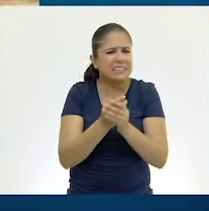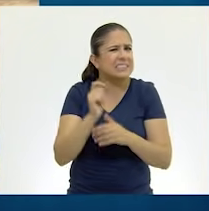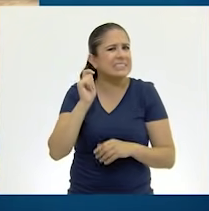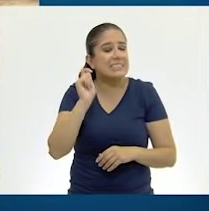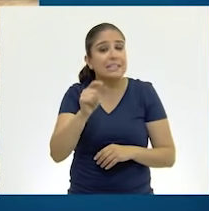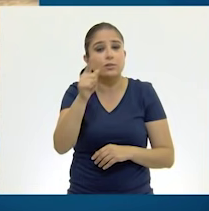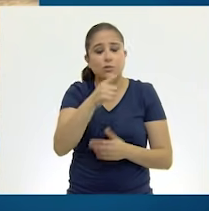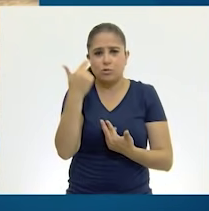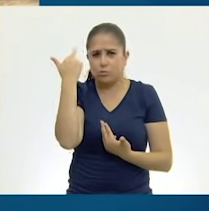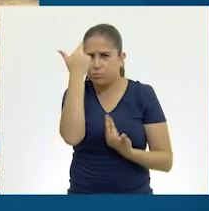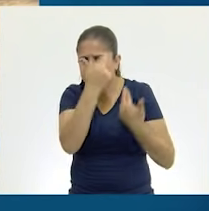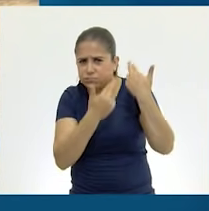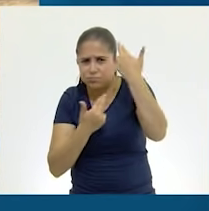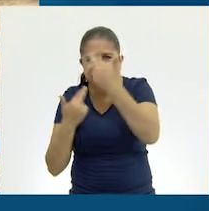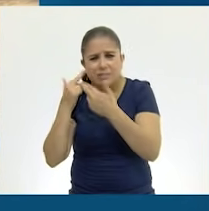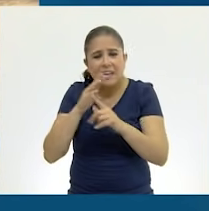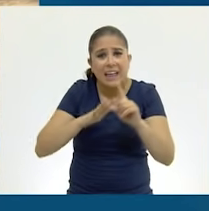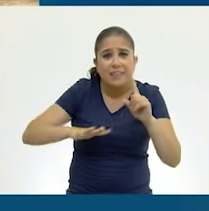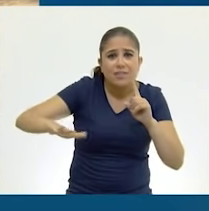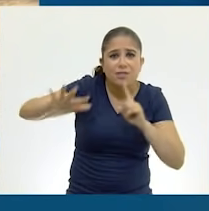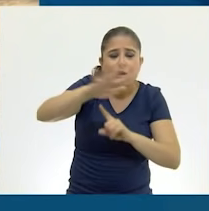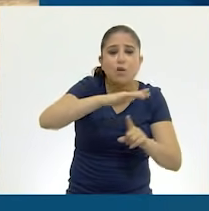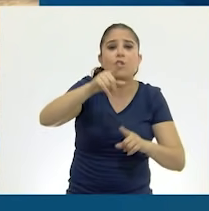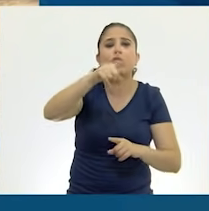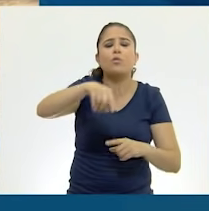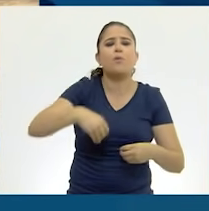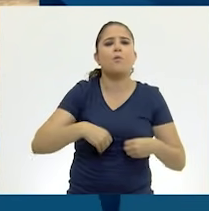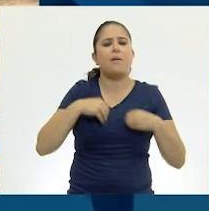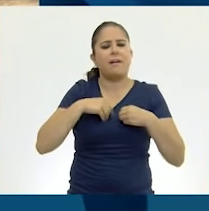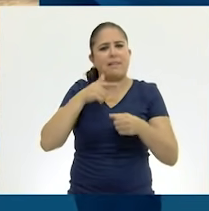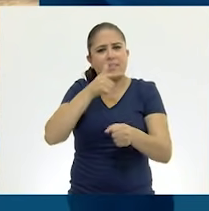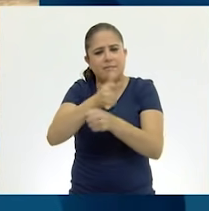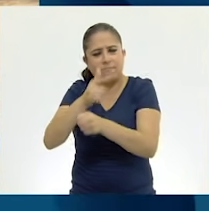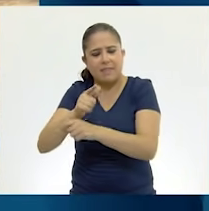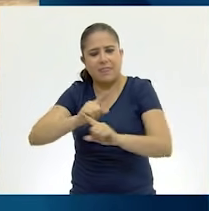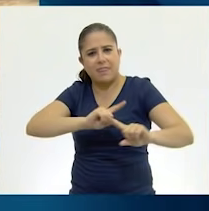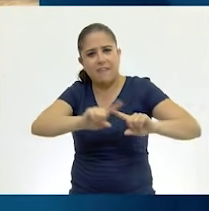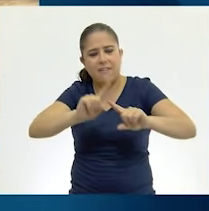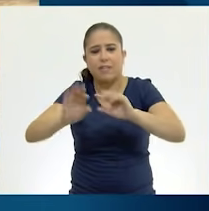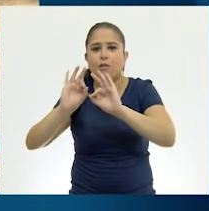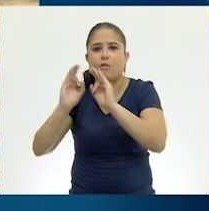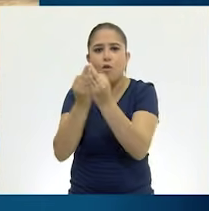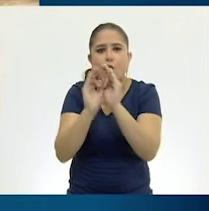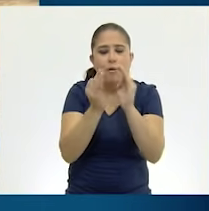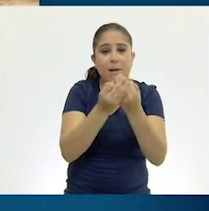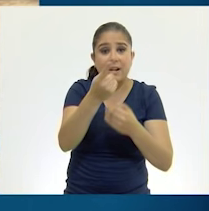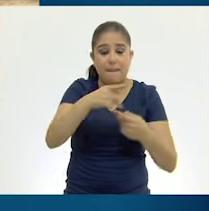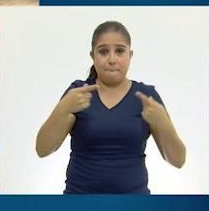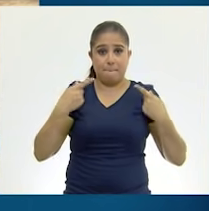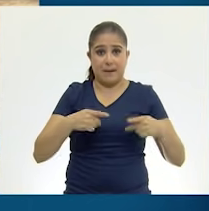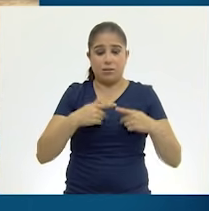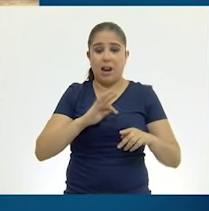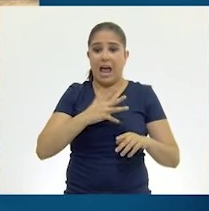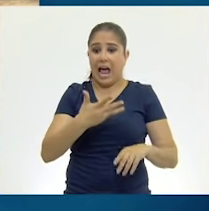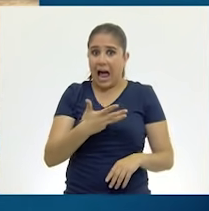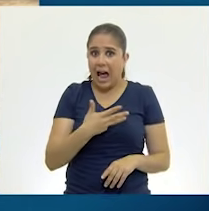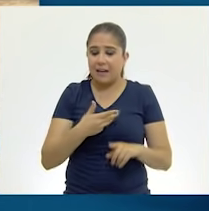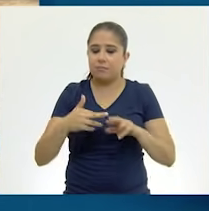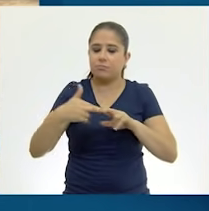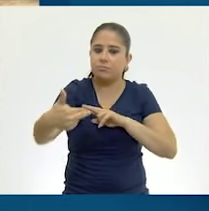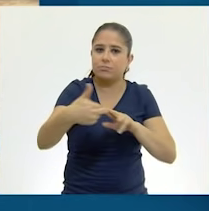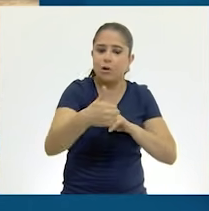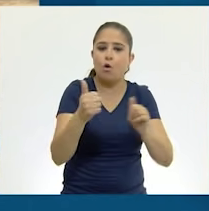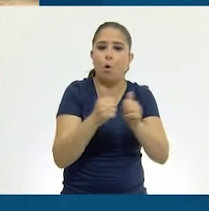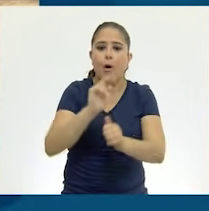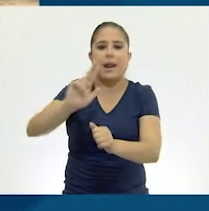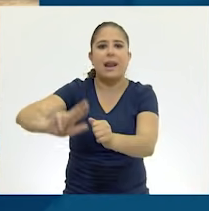en observar el entorno en el que viven e identificar diferentes formas en las que el ser humano se relaciona con la